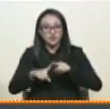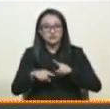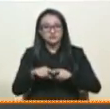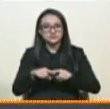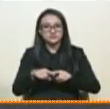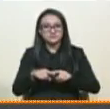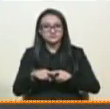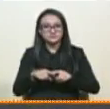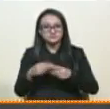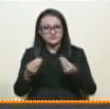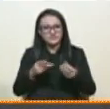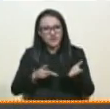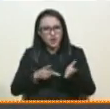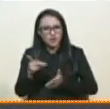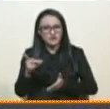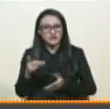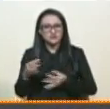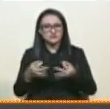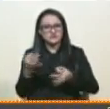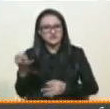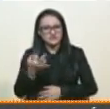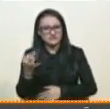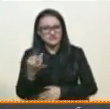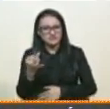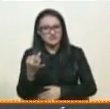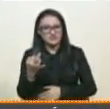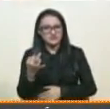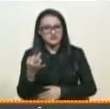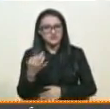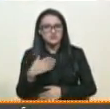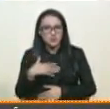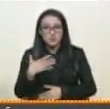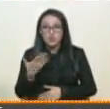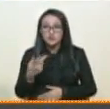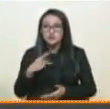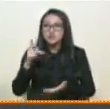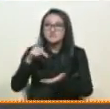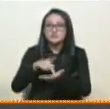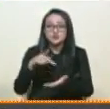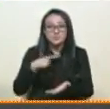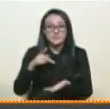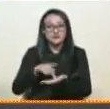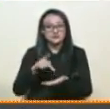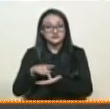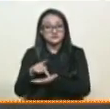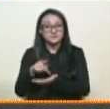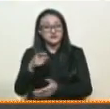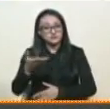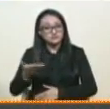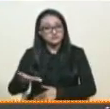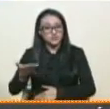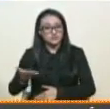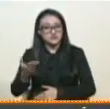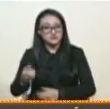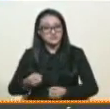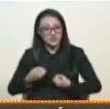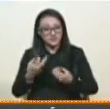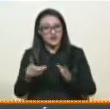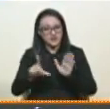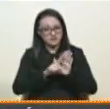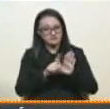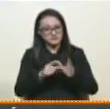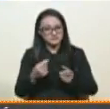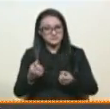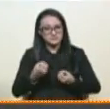hace correctamente, se hace de esta manera y yo puedo dar fe porque yo estuve, yo participé. Eso es importante para darle garantías a la